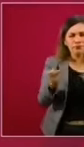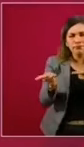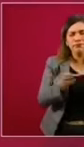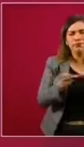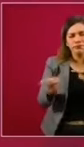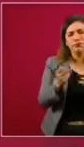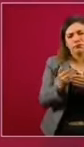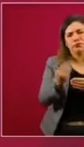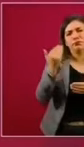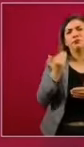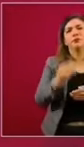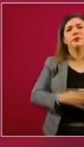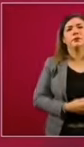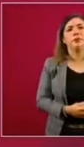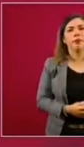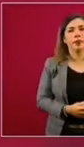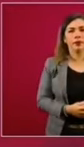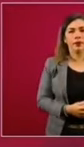de tiempo atrás,